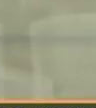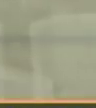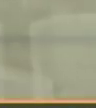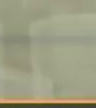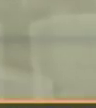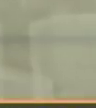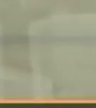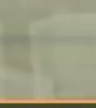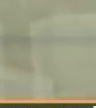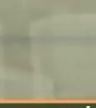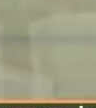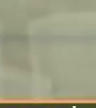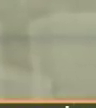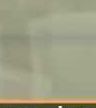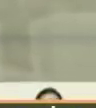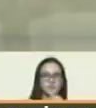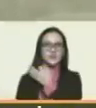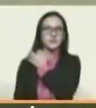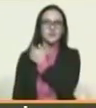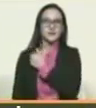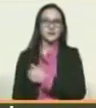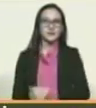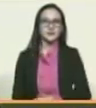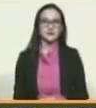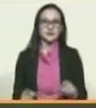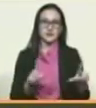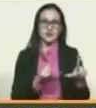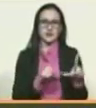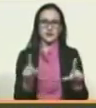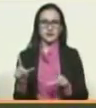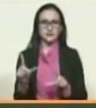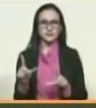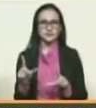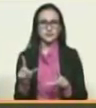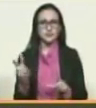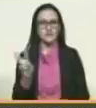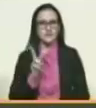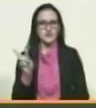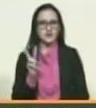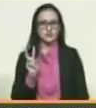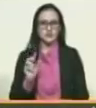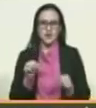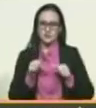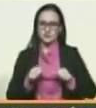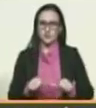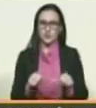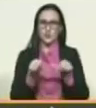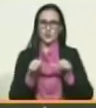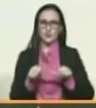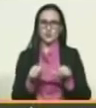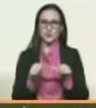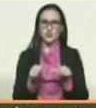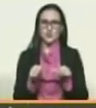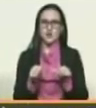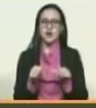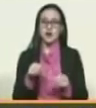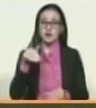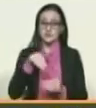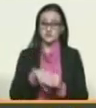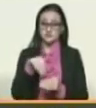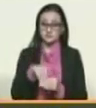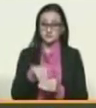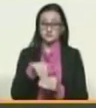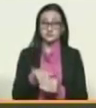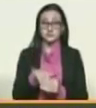está cubierto para que Venezuela siga su marcha en paz, para que Venezuela continúe en esta fiesta electoral, que